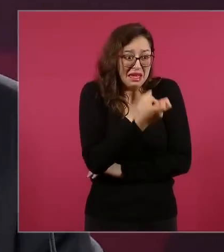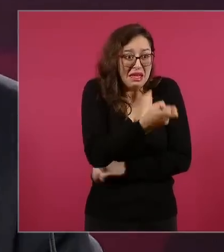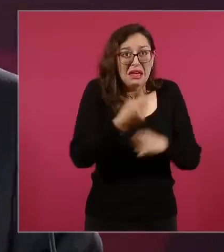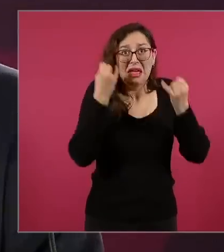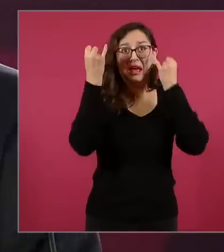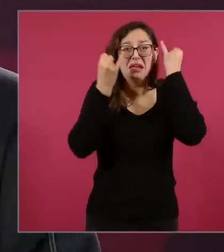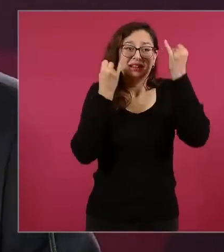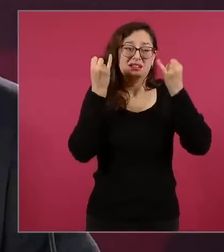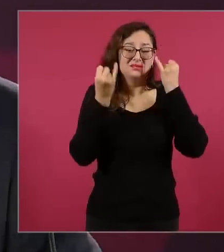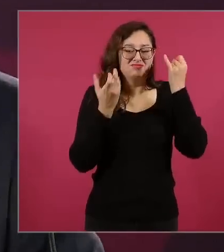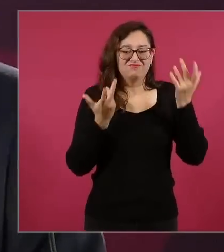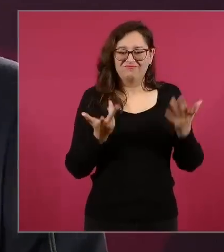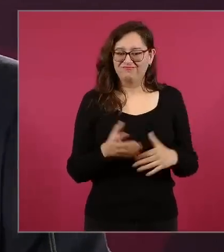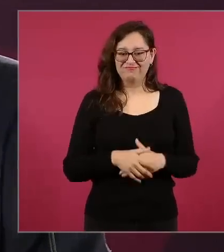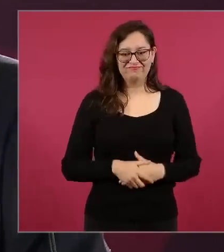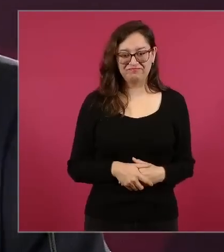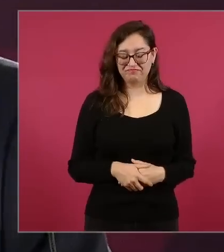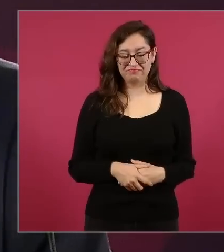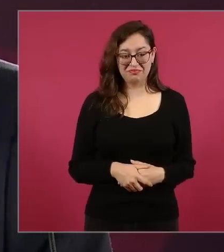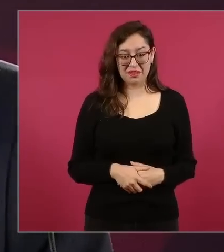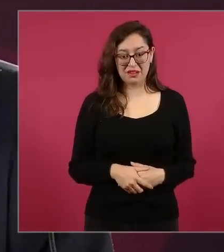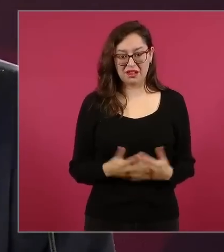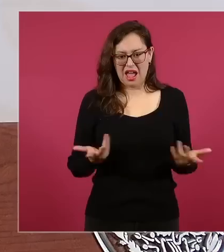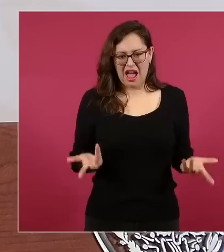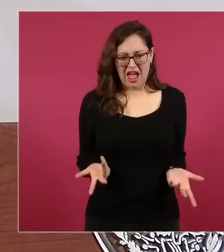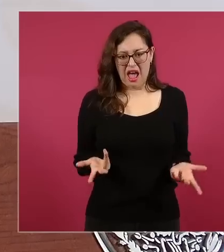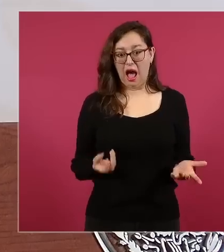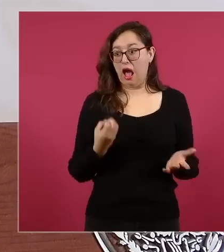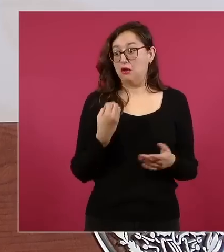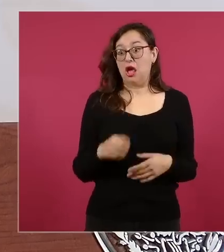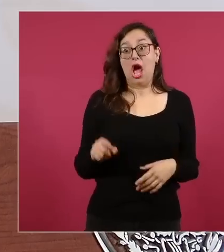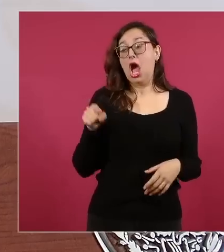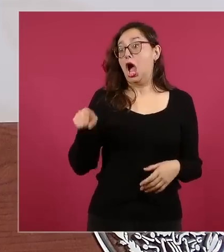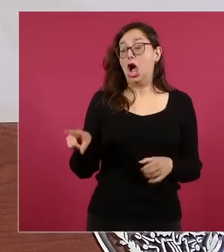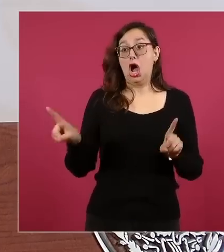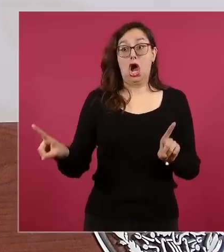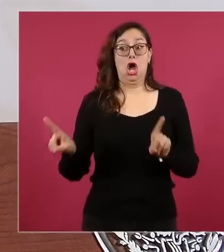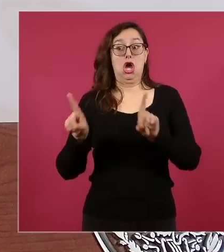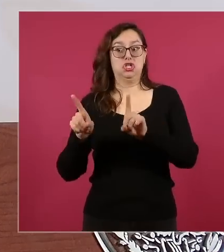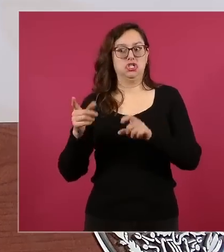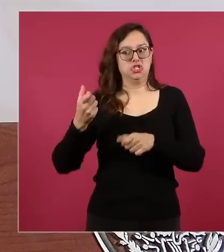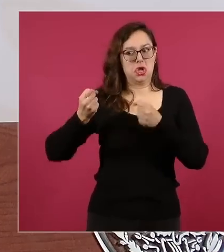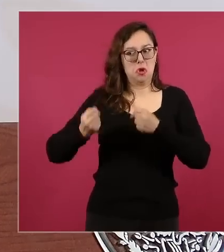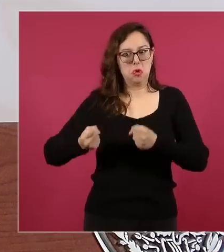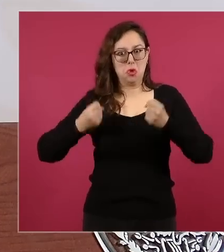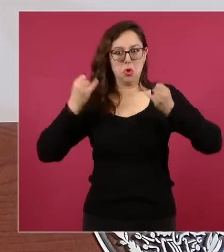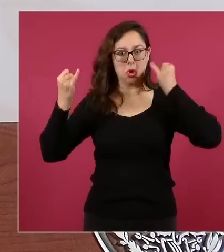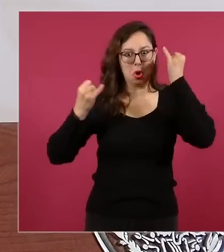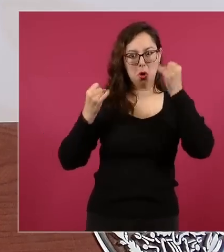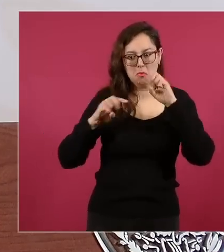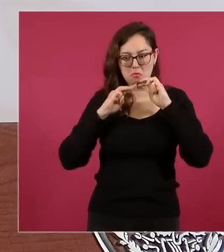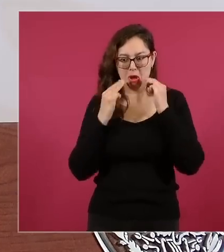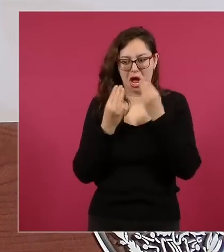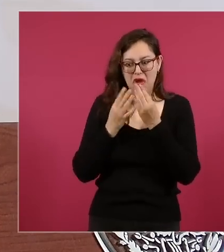el de la moneda de cambio, la relación mafiosa.